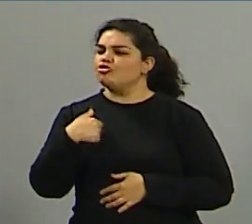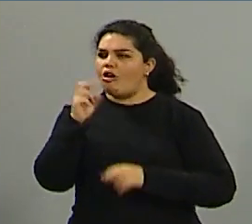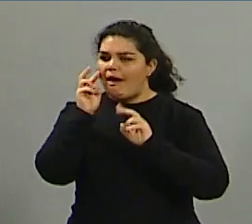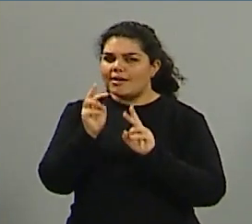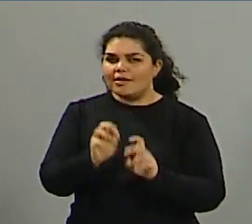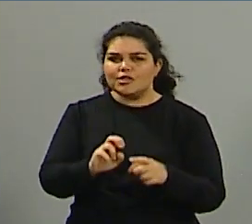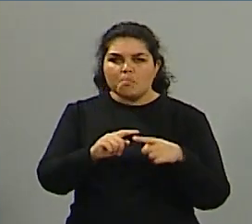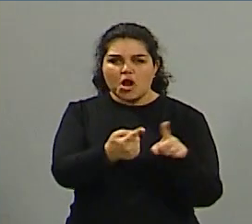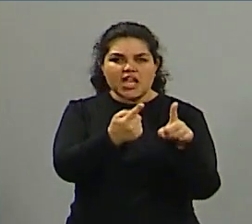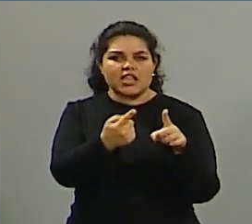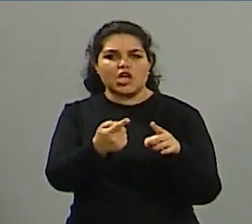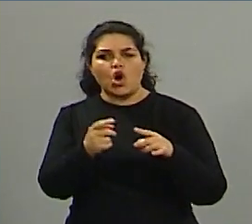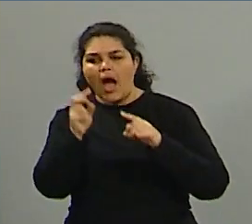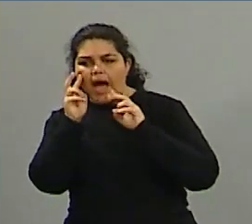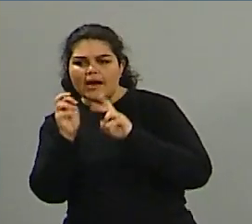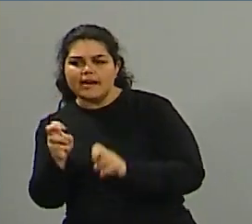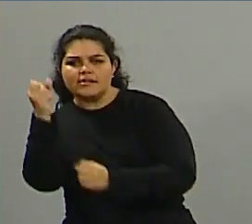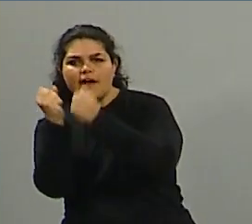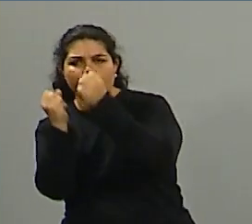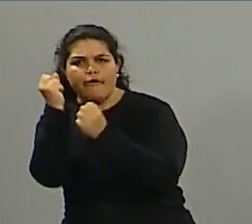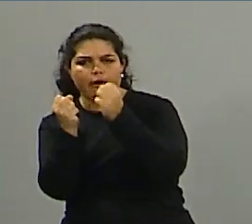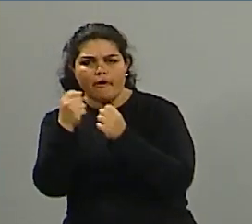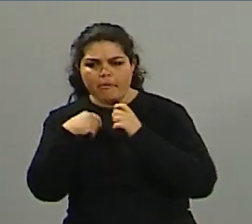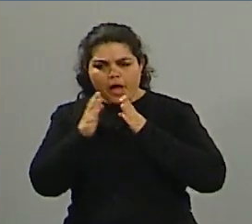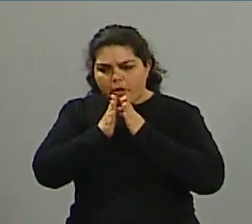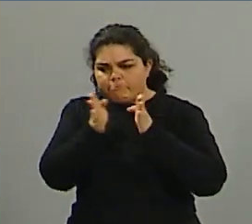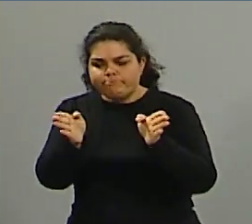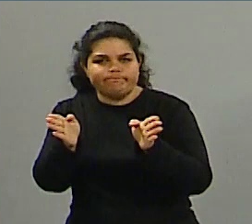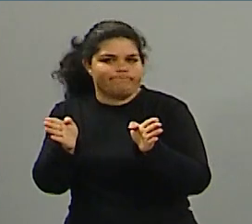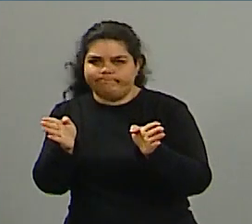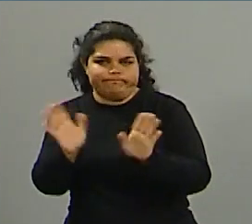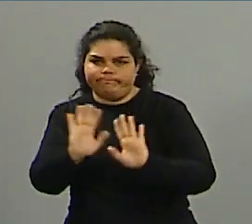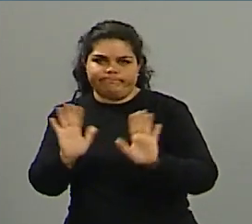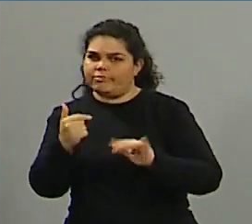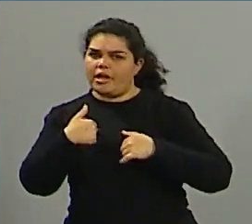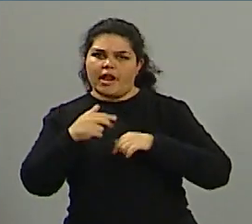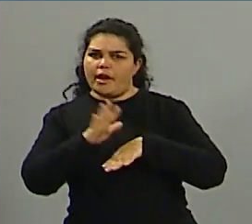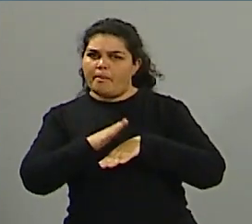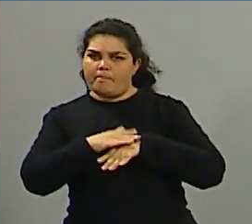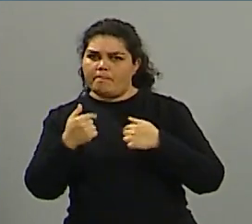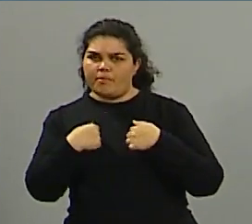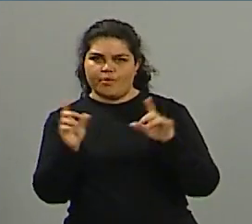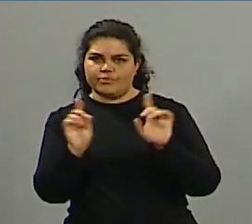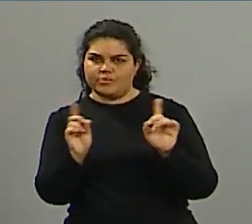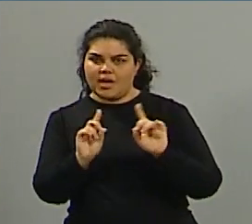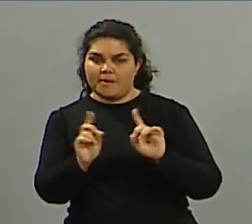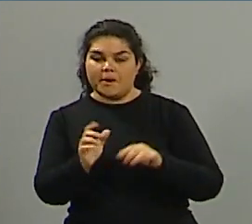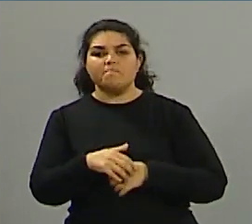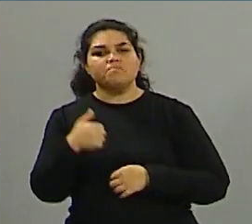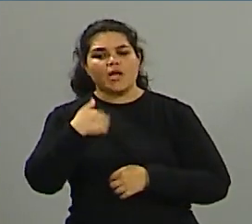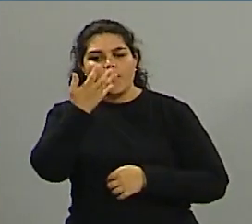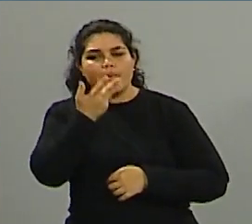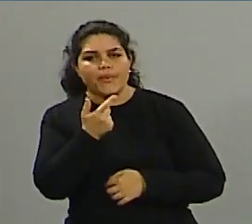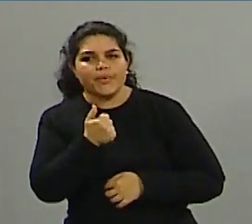ni político Claro. ni económico, porque bueno, hay especialistas que pueden hablar muy bien sobre el tema. A mí lo que me interesa es profundizar